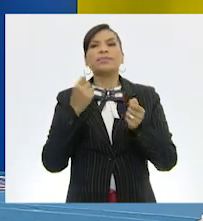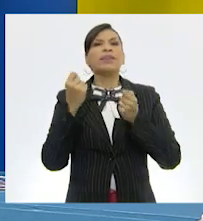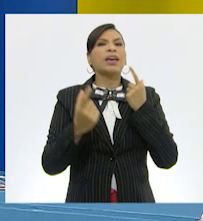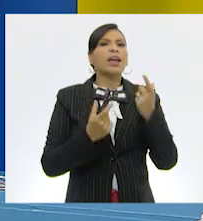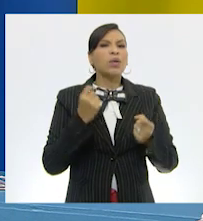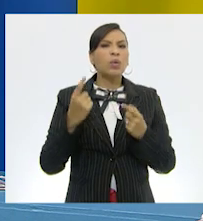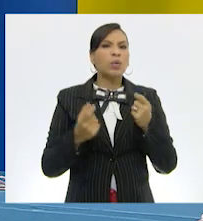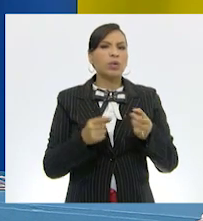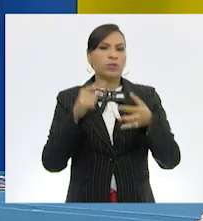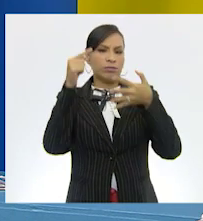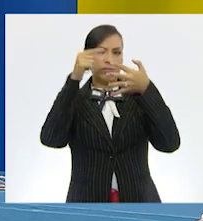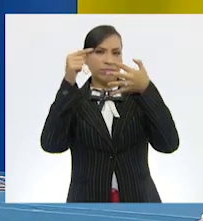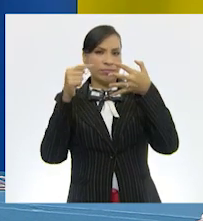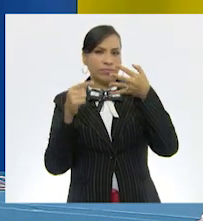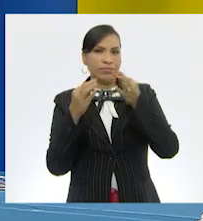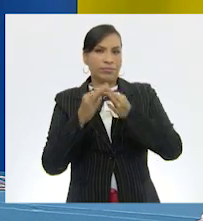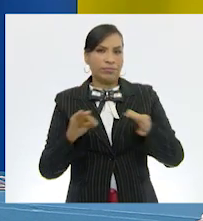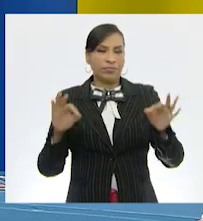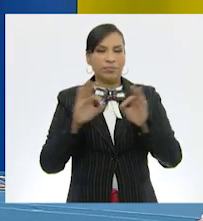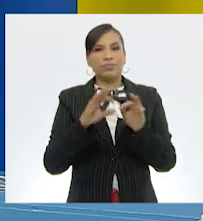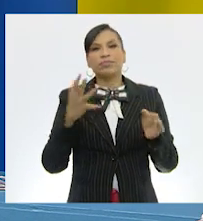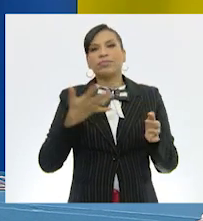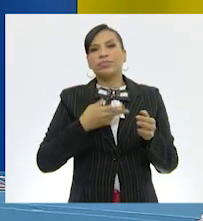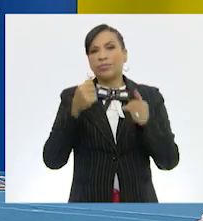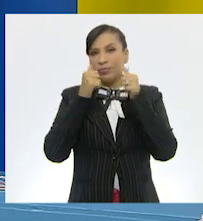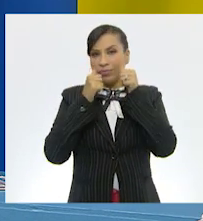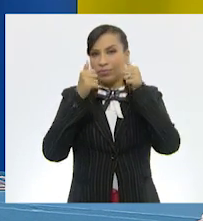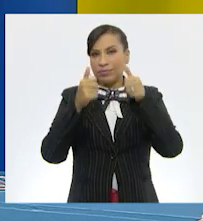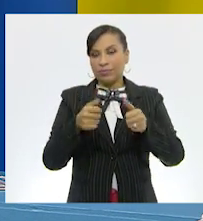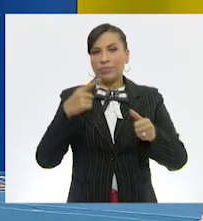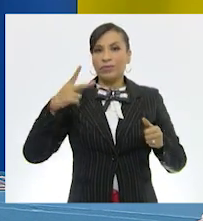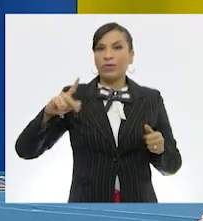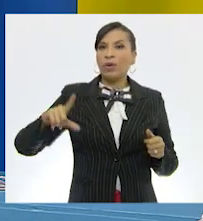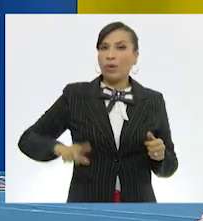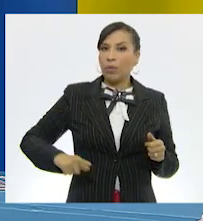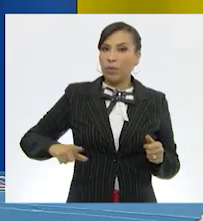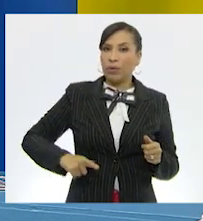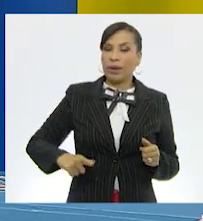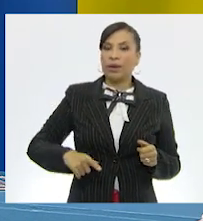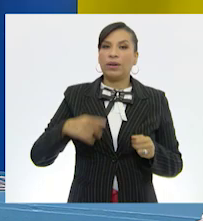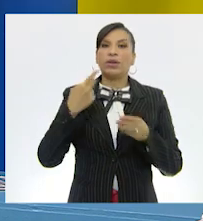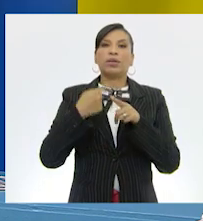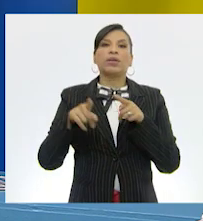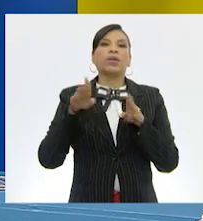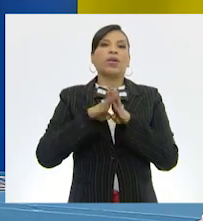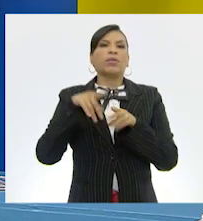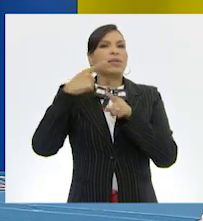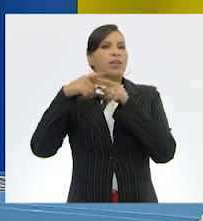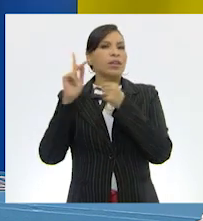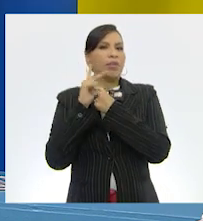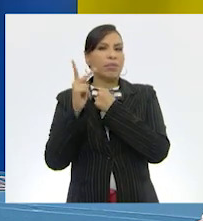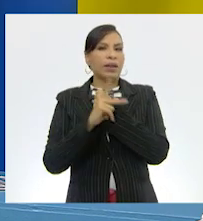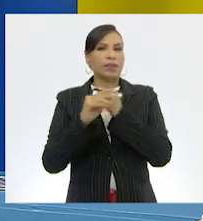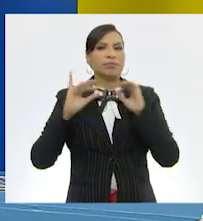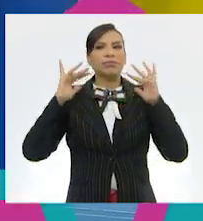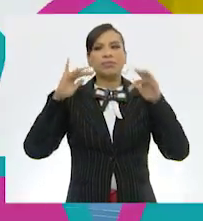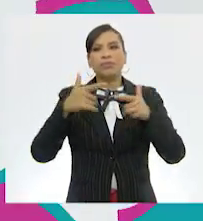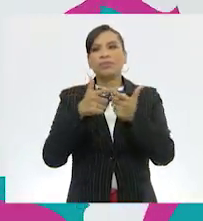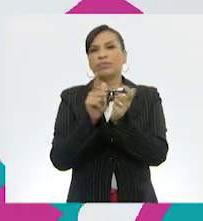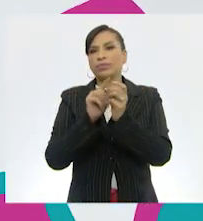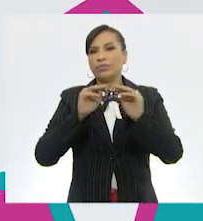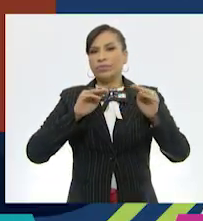algunos puntos importantes que requieren considerarse los gobiernos de las naciones ante movimientos